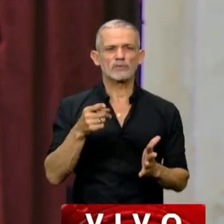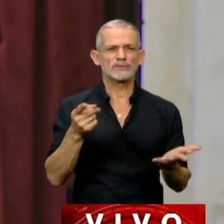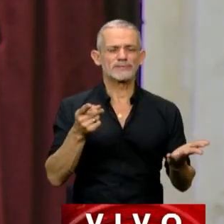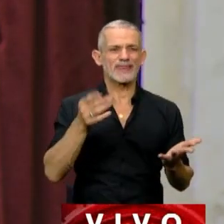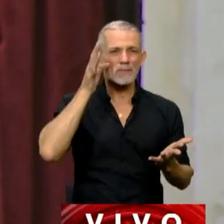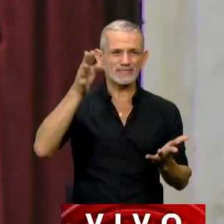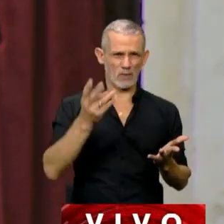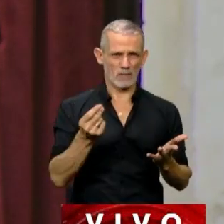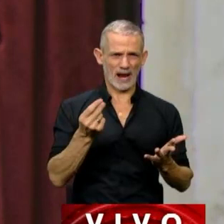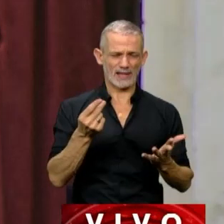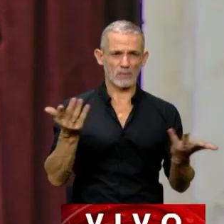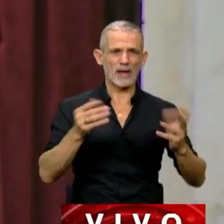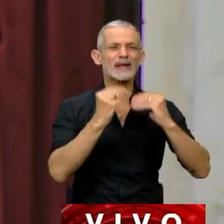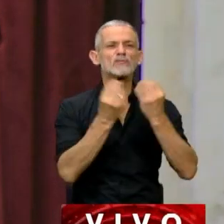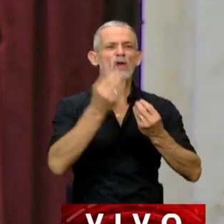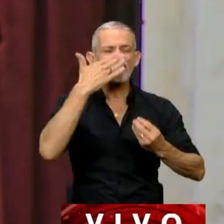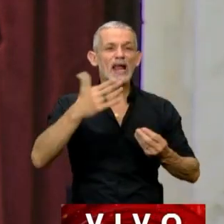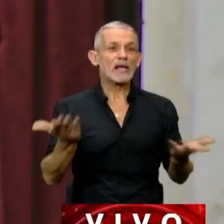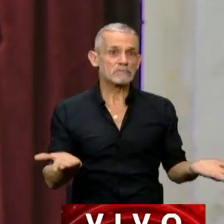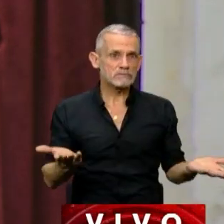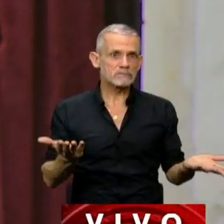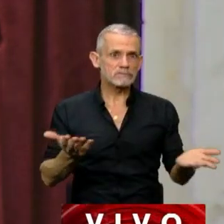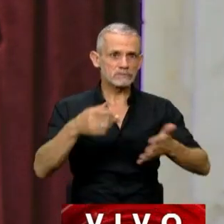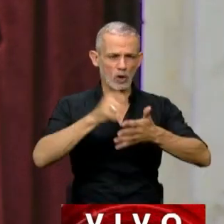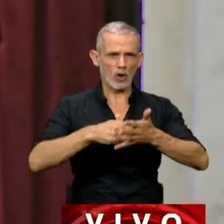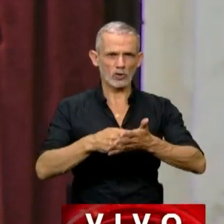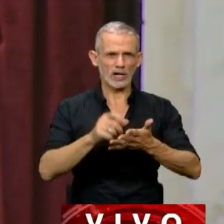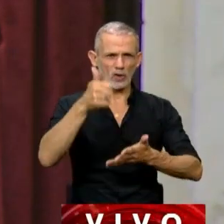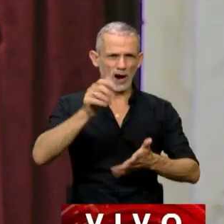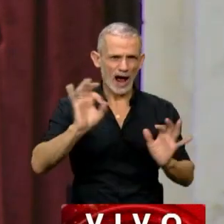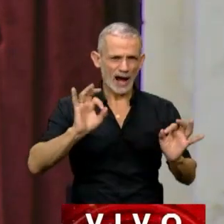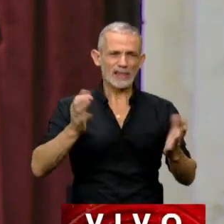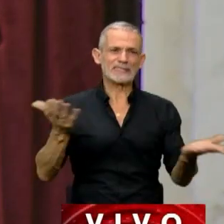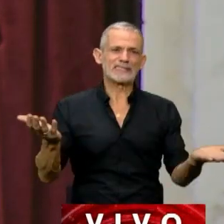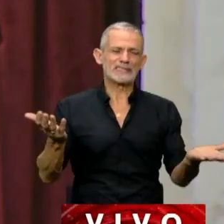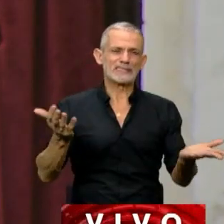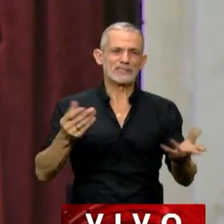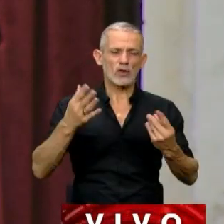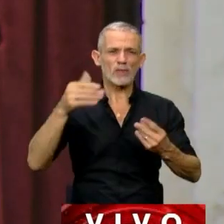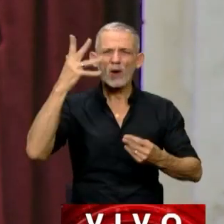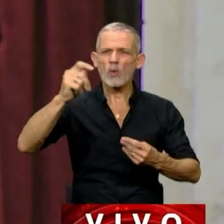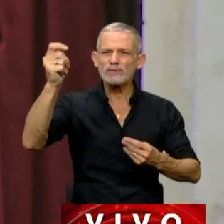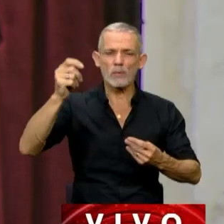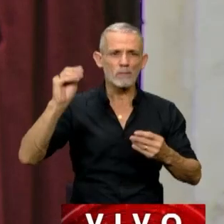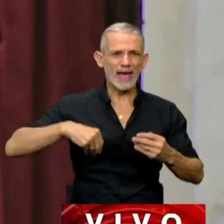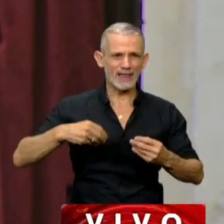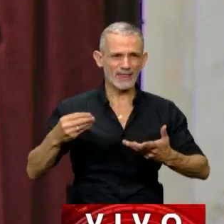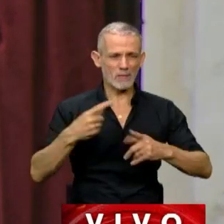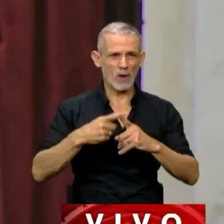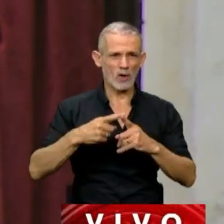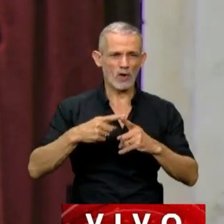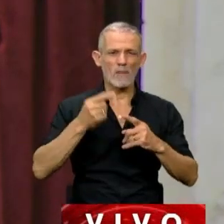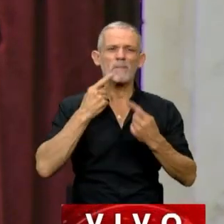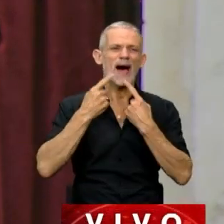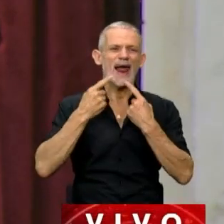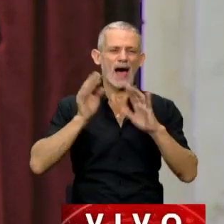racionalidad de tener un resultado en ese contrato. Entonces se corre el riesgo de a lo mejor no poder defenderse después. Ni